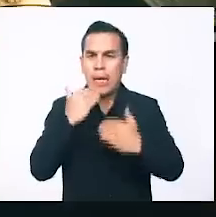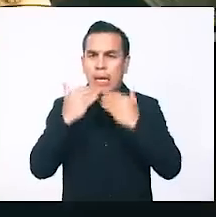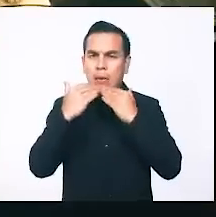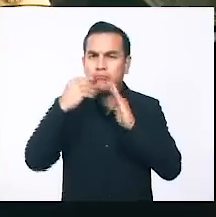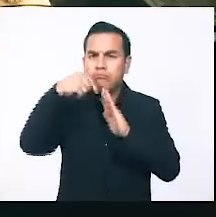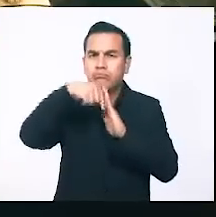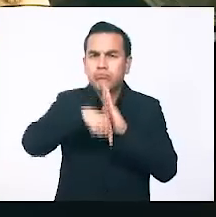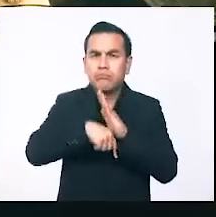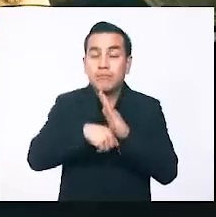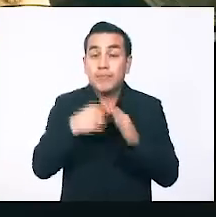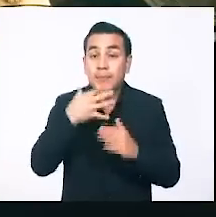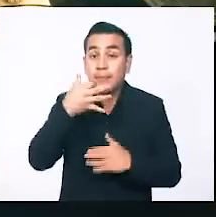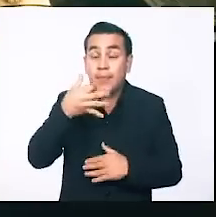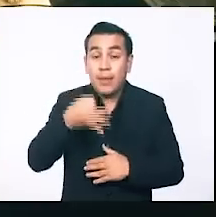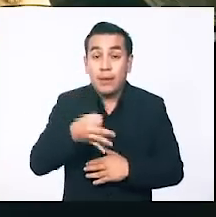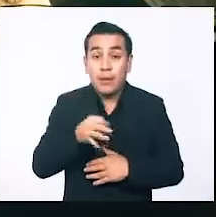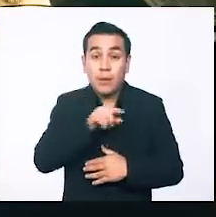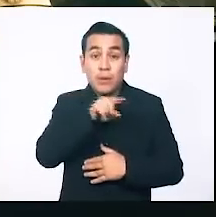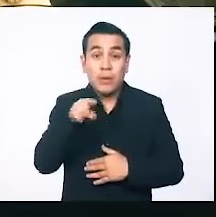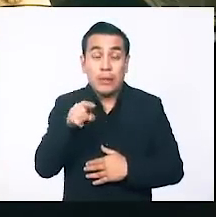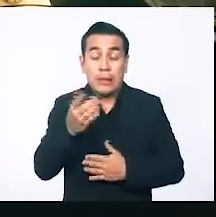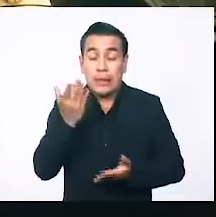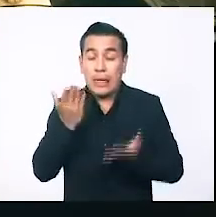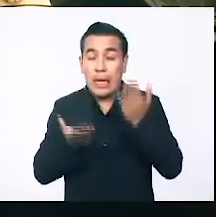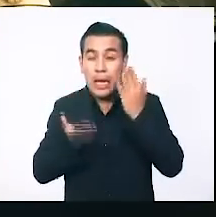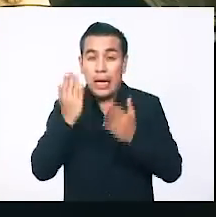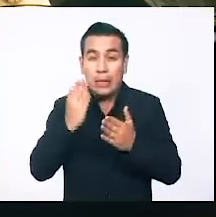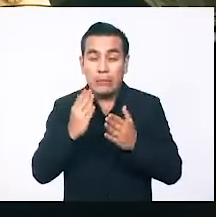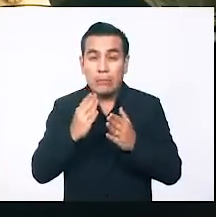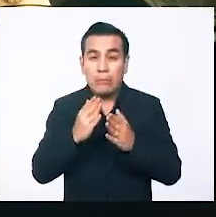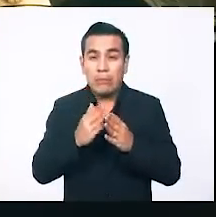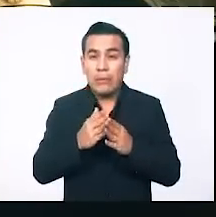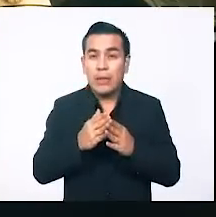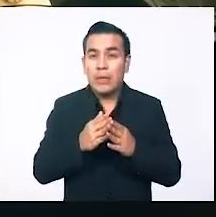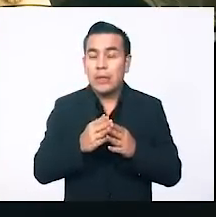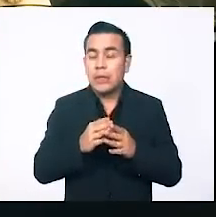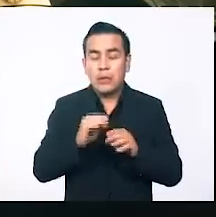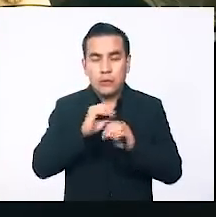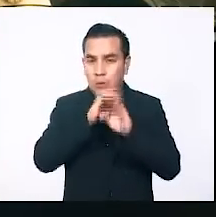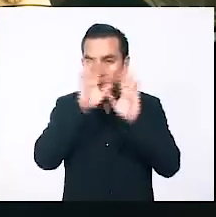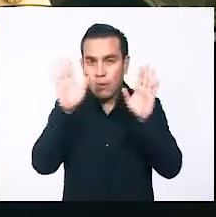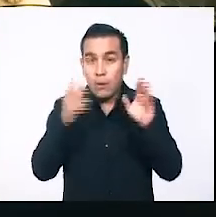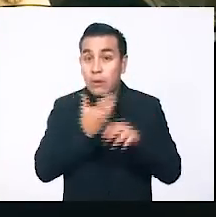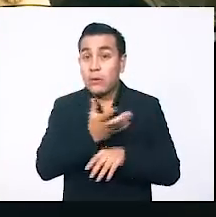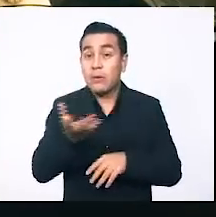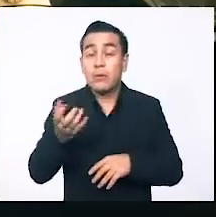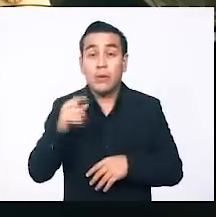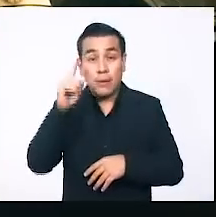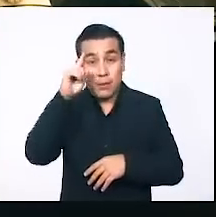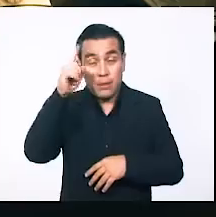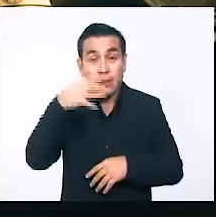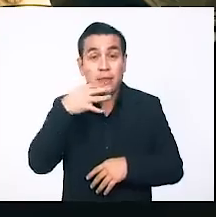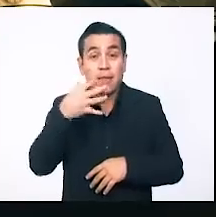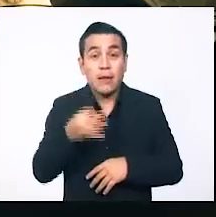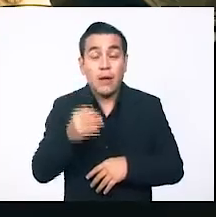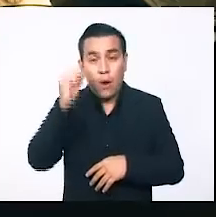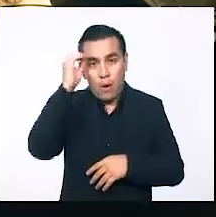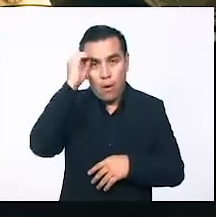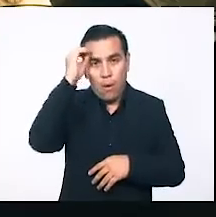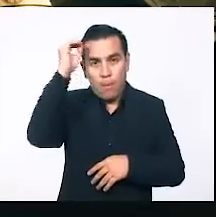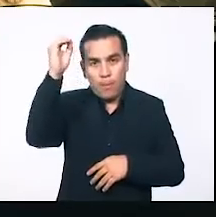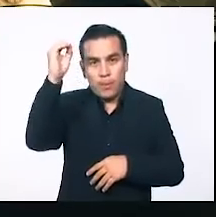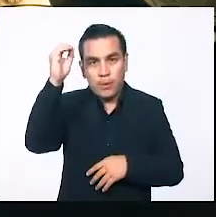equivocados, cuando menos están parcializados. Ese es el mínimo, ese es el punto mínimo, es que no pueden tener una opinión más